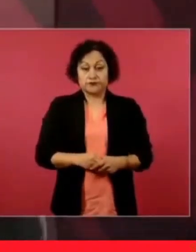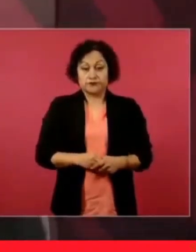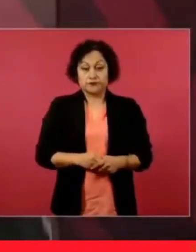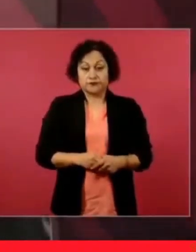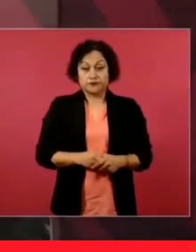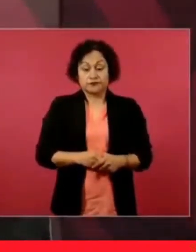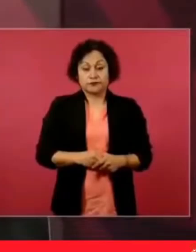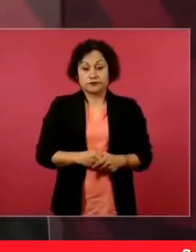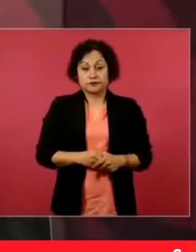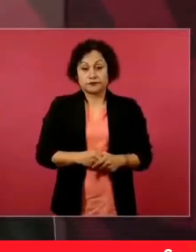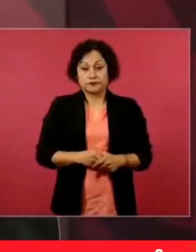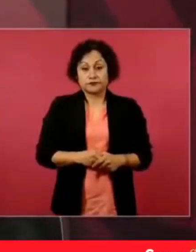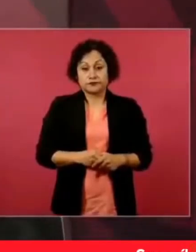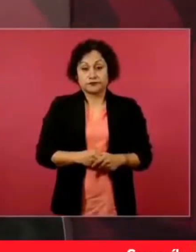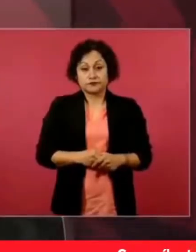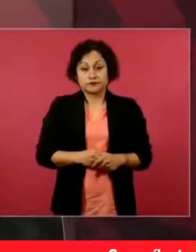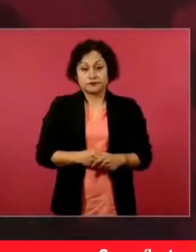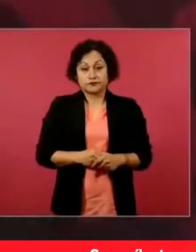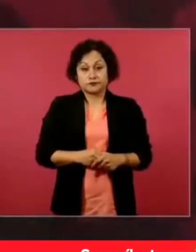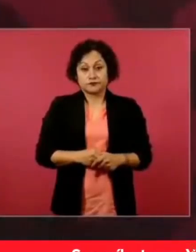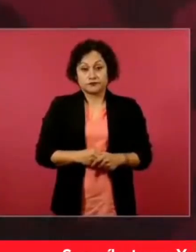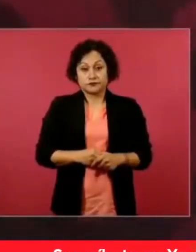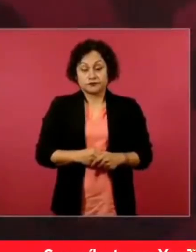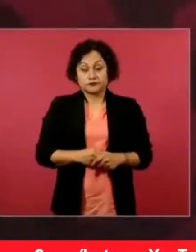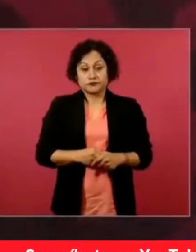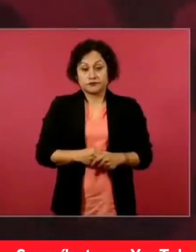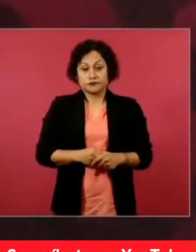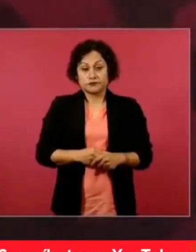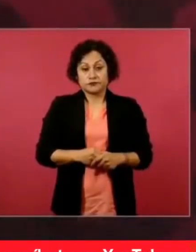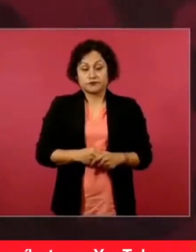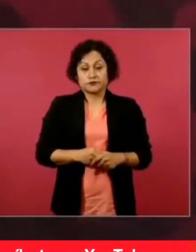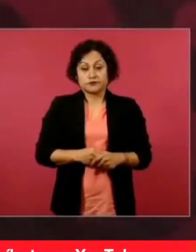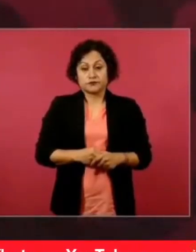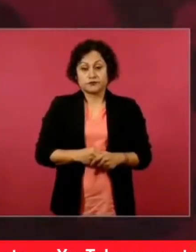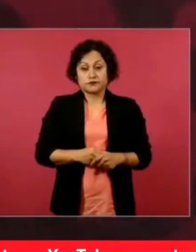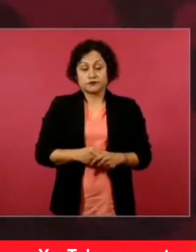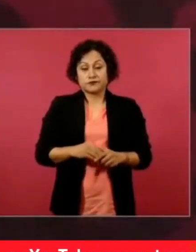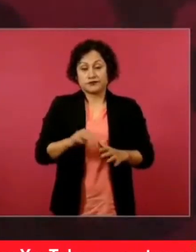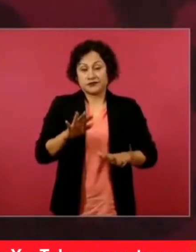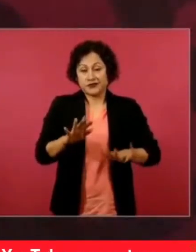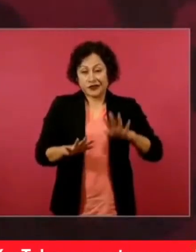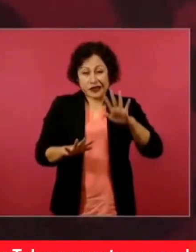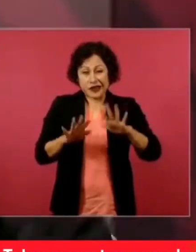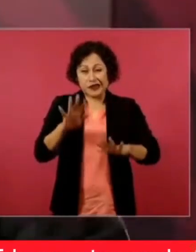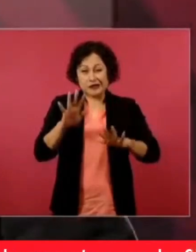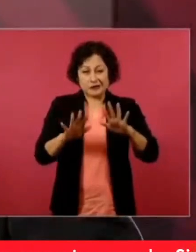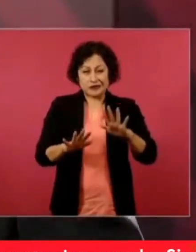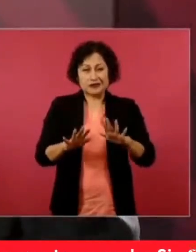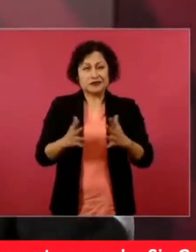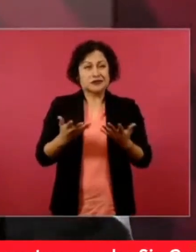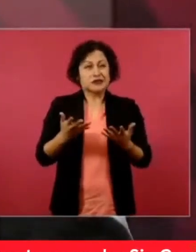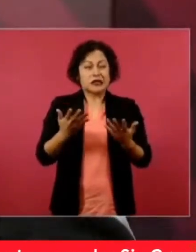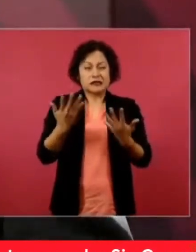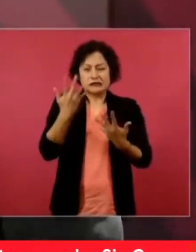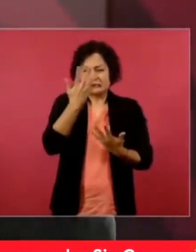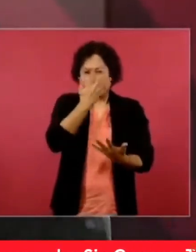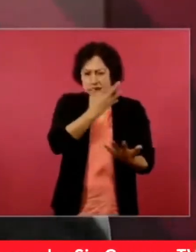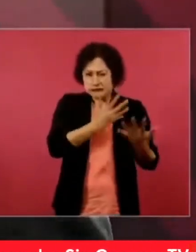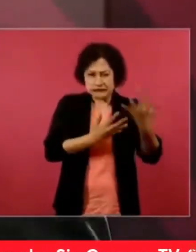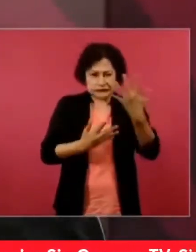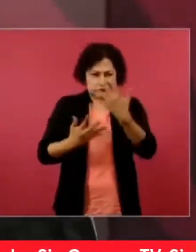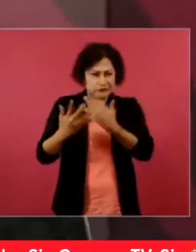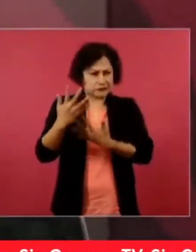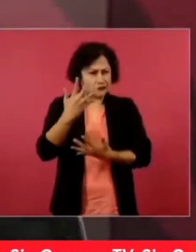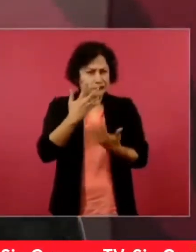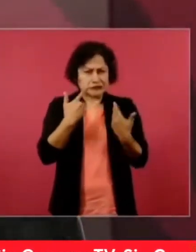no se dimensionan bien las cosas por los pleitos, ¿no?, internos.